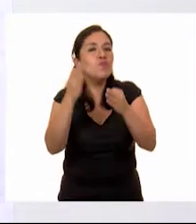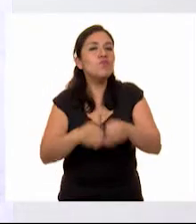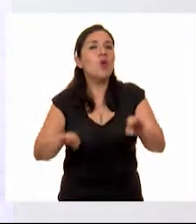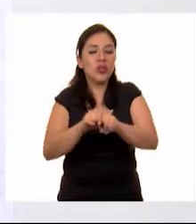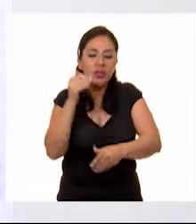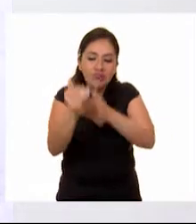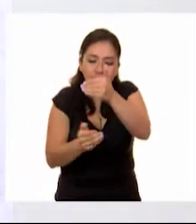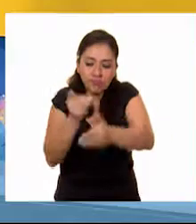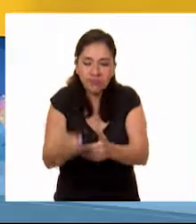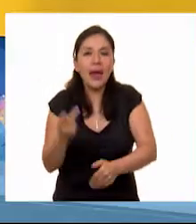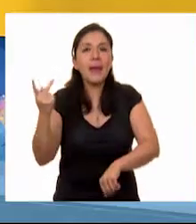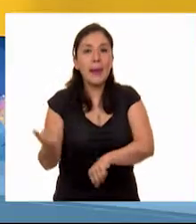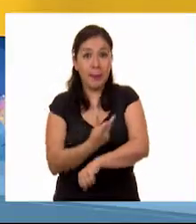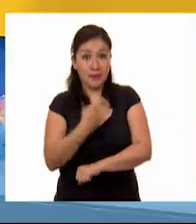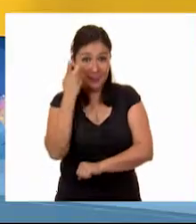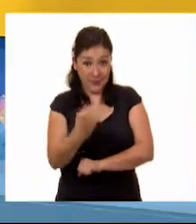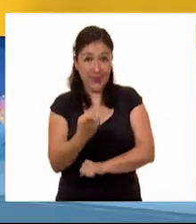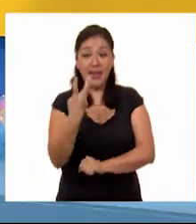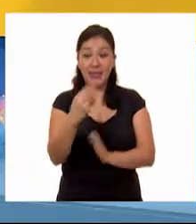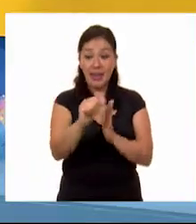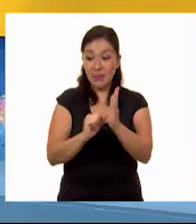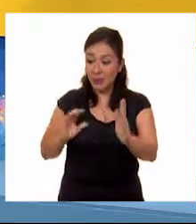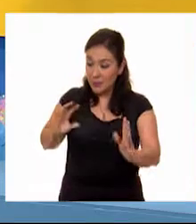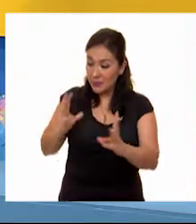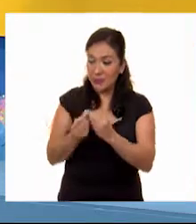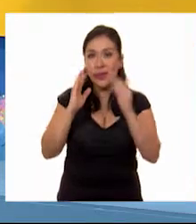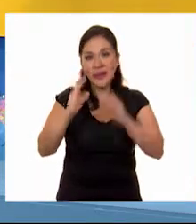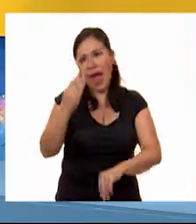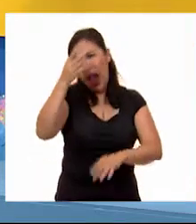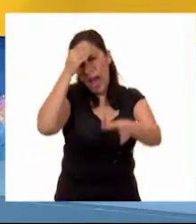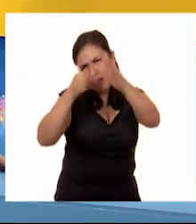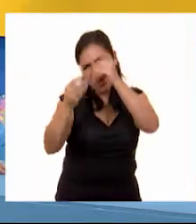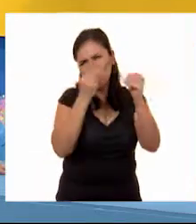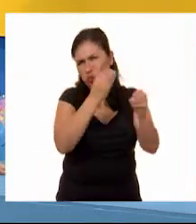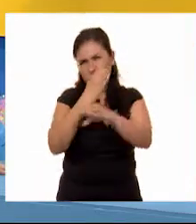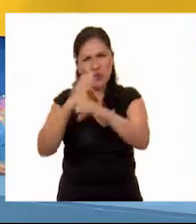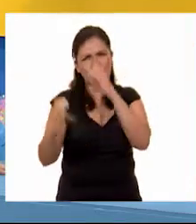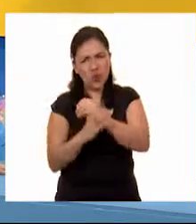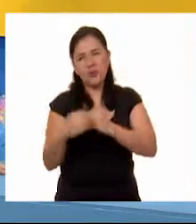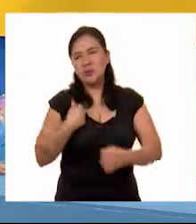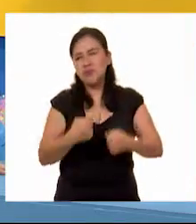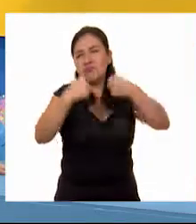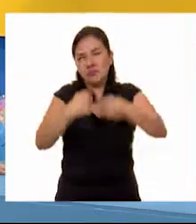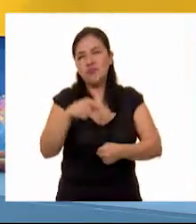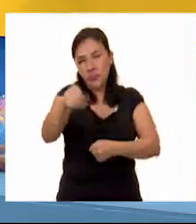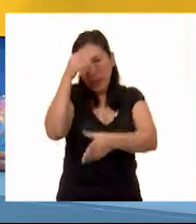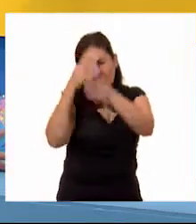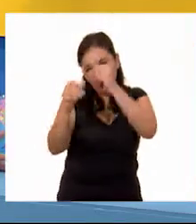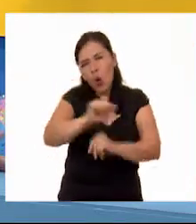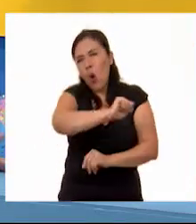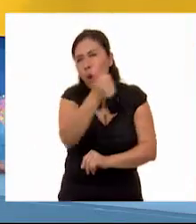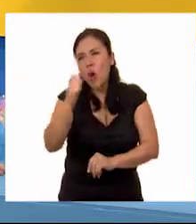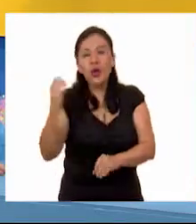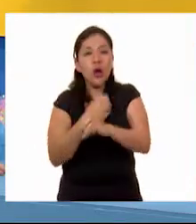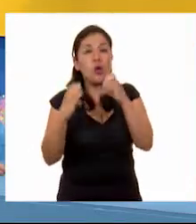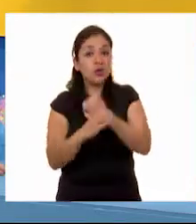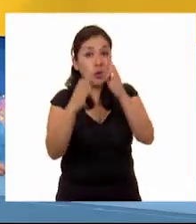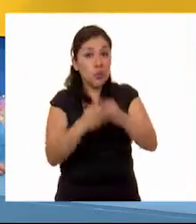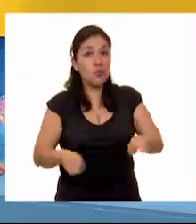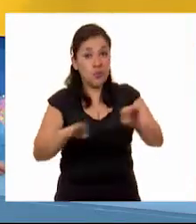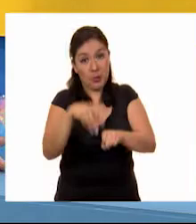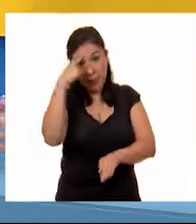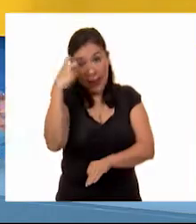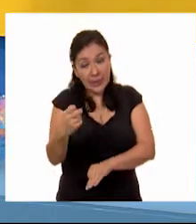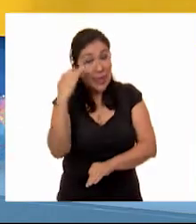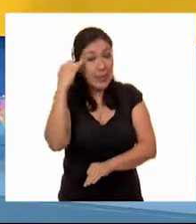sucesivas. A lo largo de este trimestre hemos aprendido mucho y estoy segura de que tú aprendiste sobre otros hechos importantes de estas